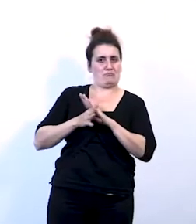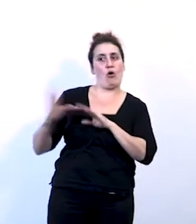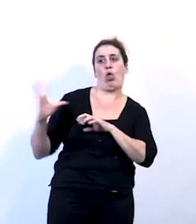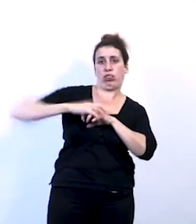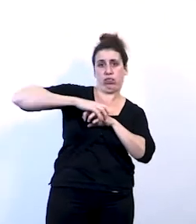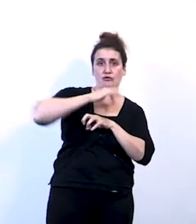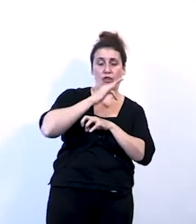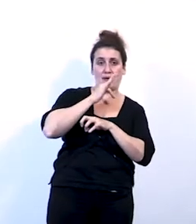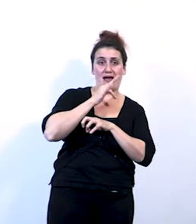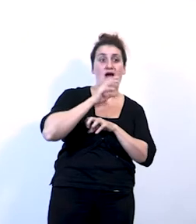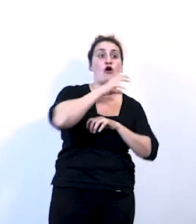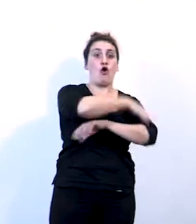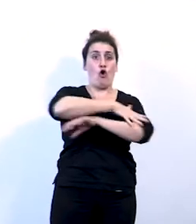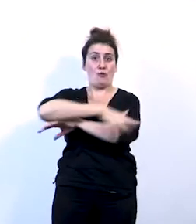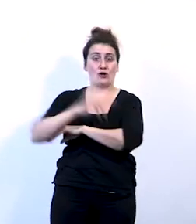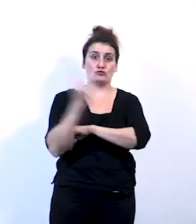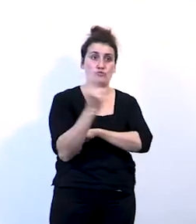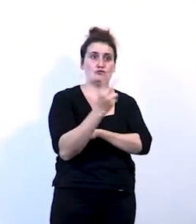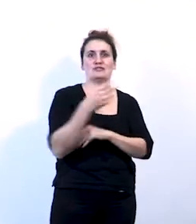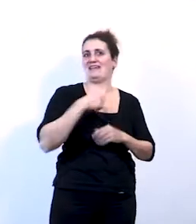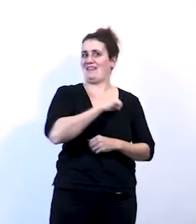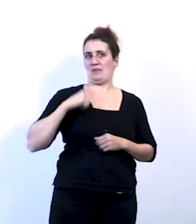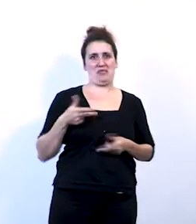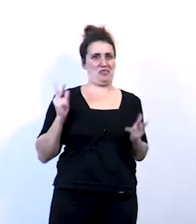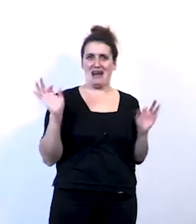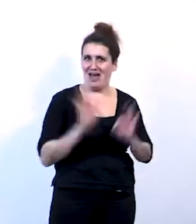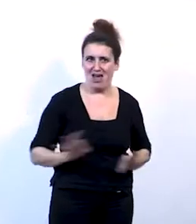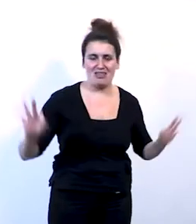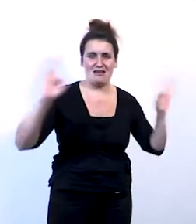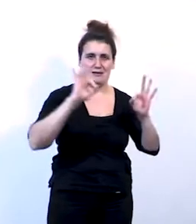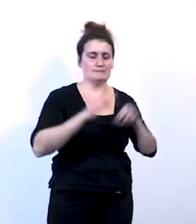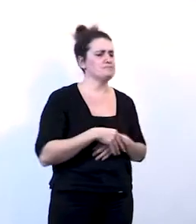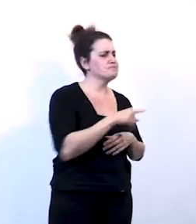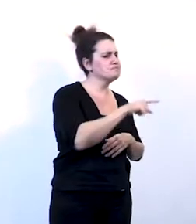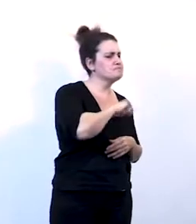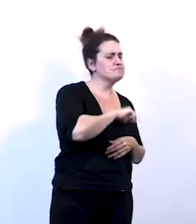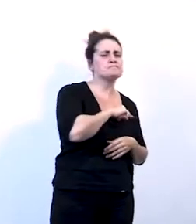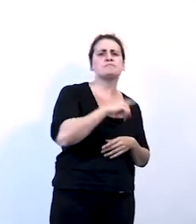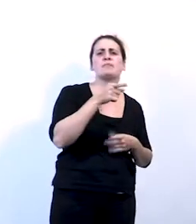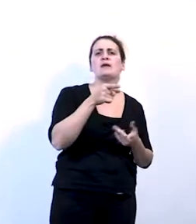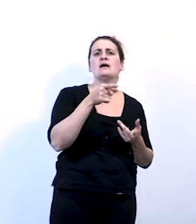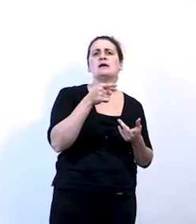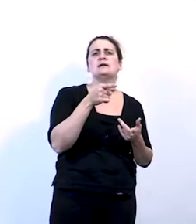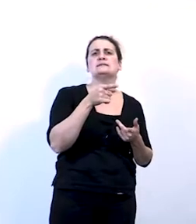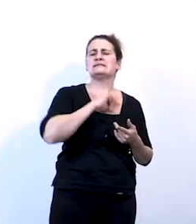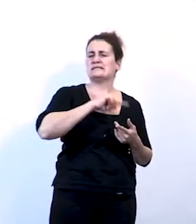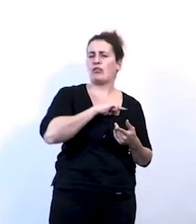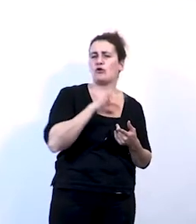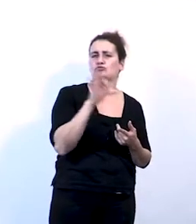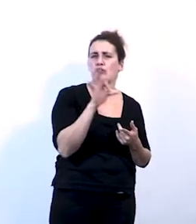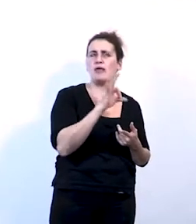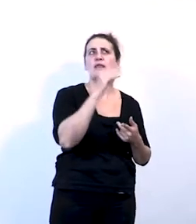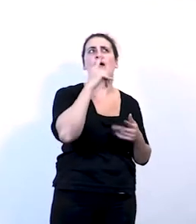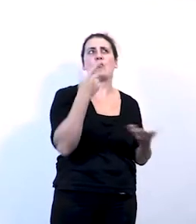dos gobiernos y no tener un Estado ni independencia. Siempre nos da la sensación, Soraida, efectivamente, cuando se analizan